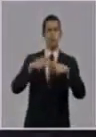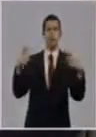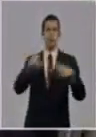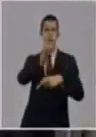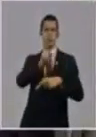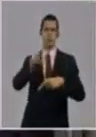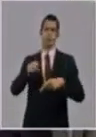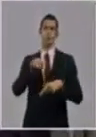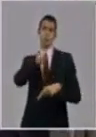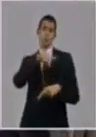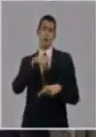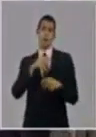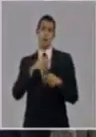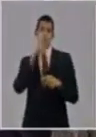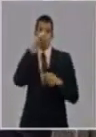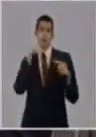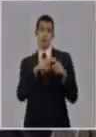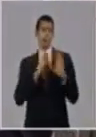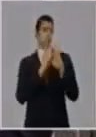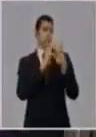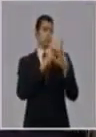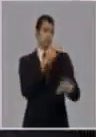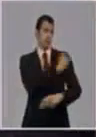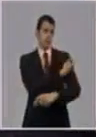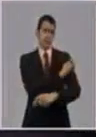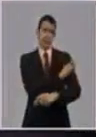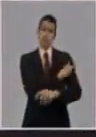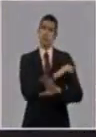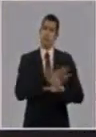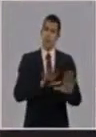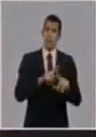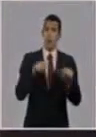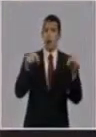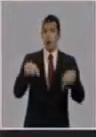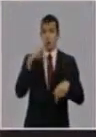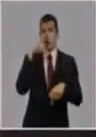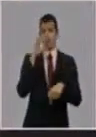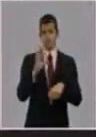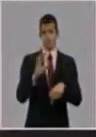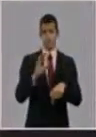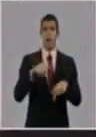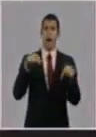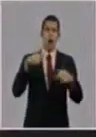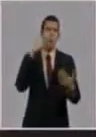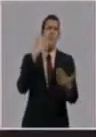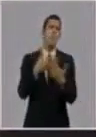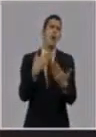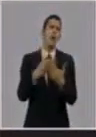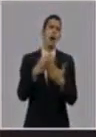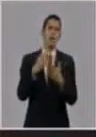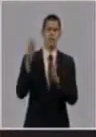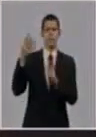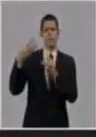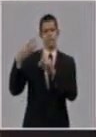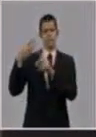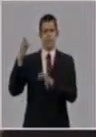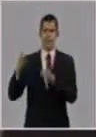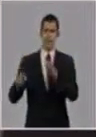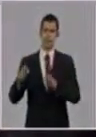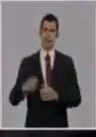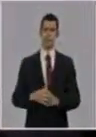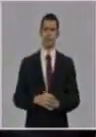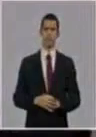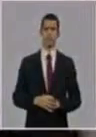los ensayos llegan a los resultados esperados. Y ya se decía que la capacidad productiva, decíamos en la conferencia de prensa, estaba lista para esa etapa.